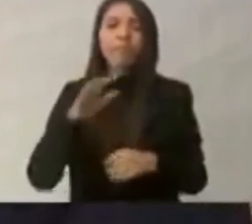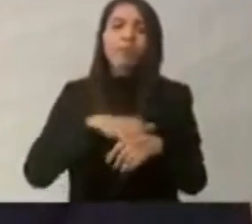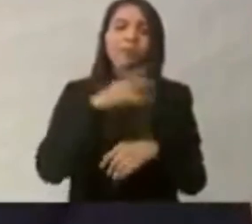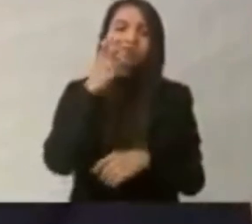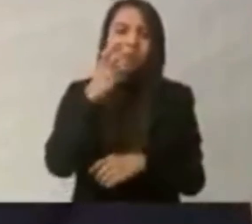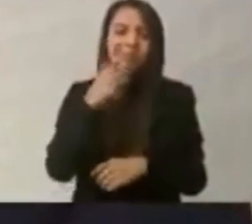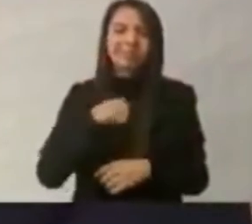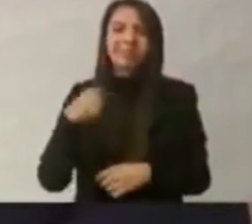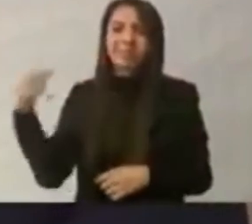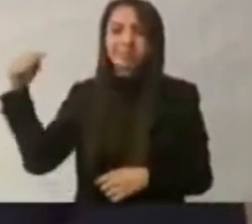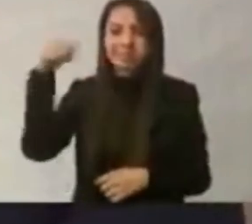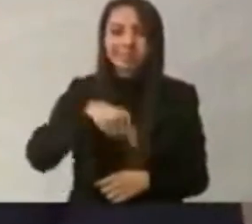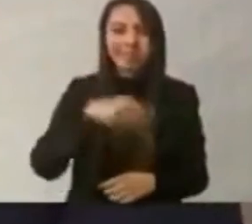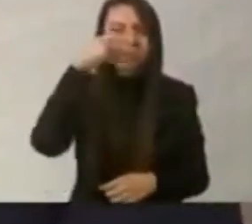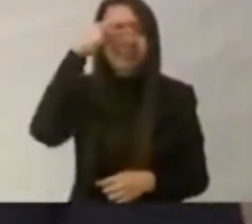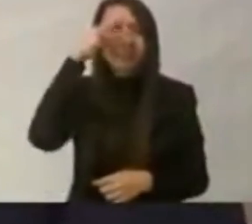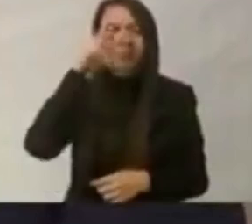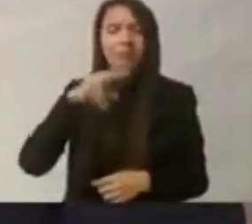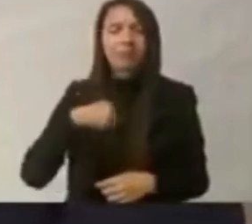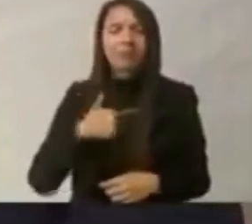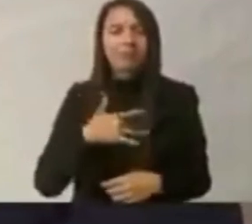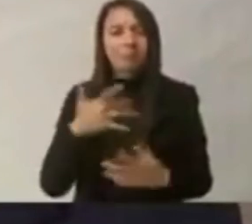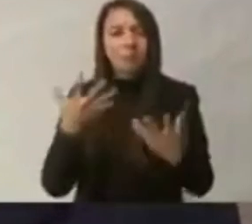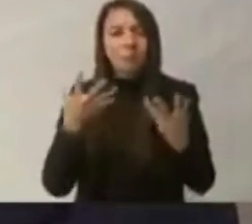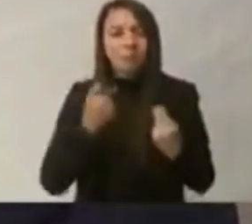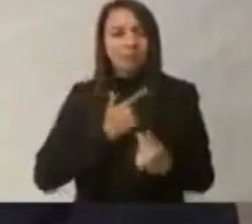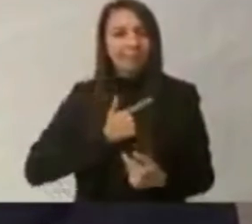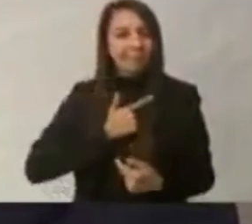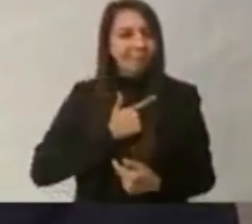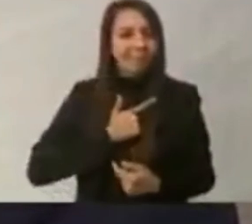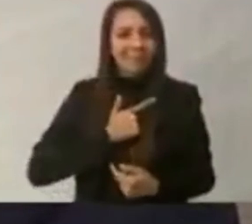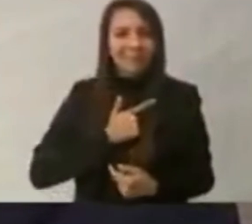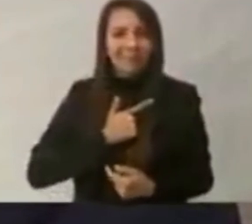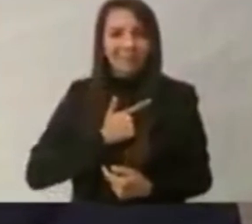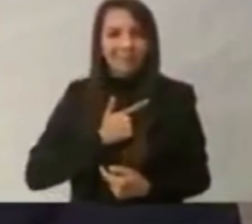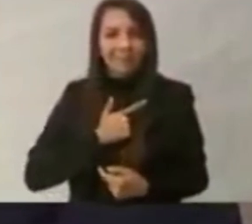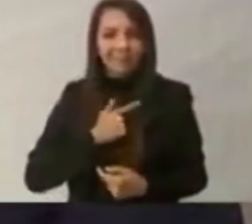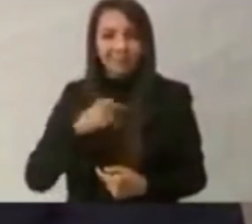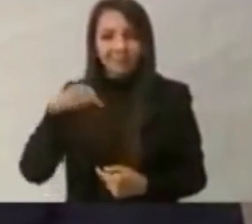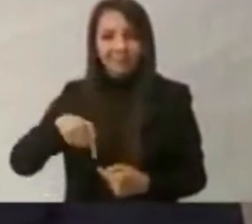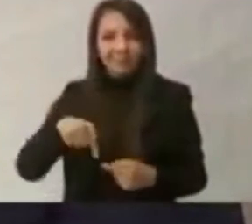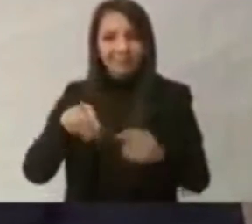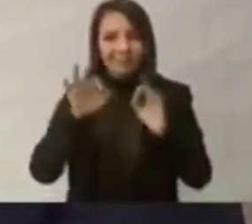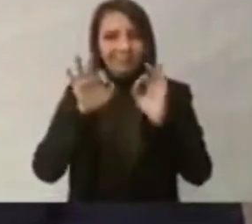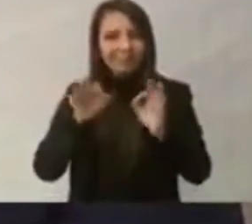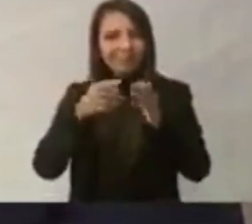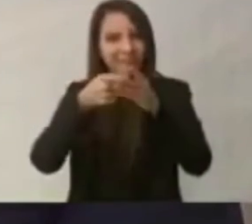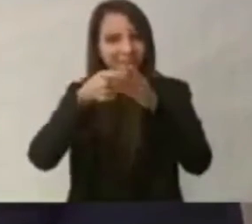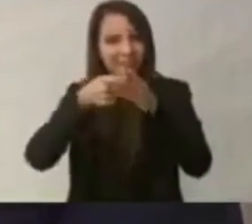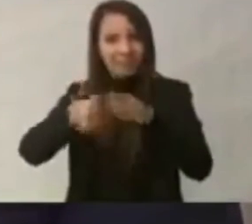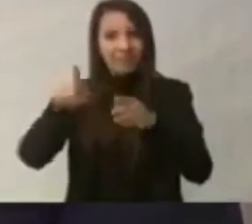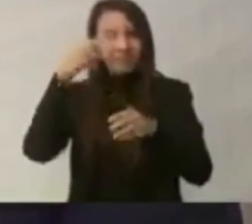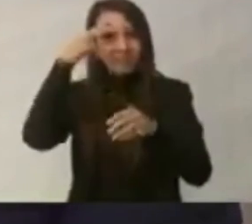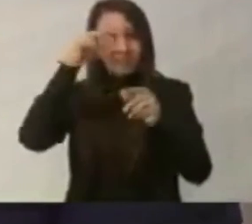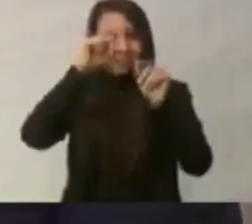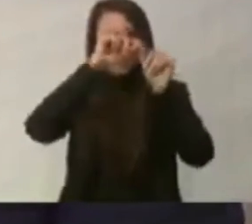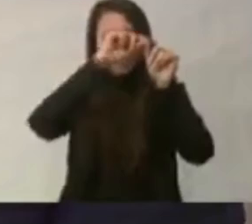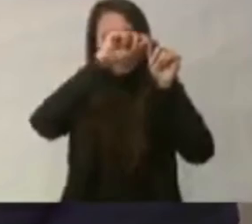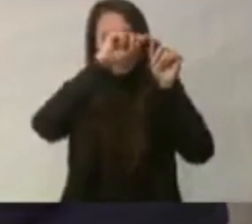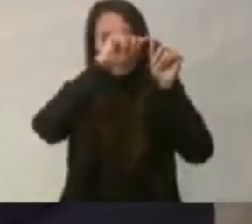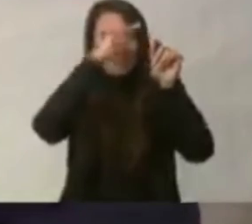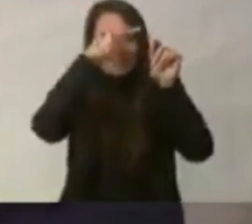con ustedes, aquí donde comienza nuestra patria. Vamos a seguir